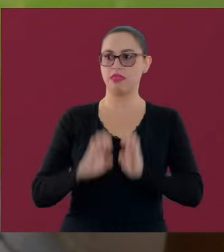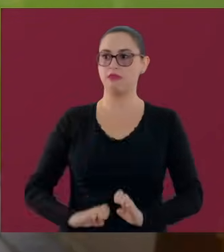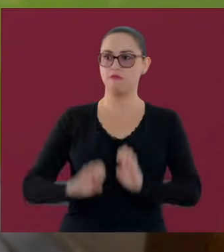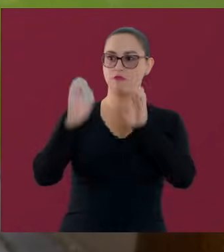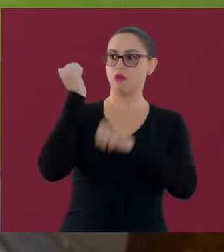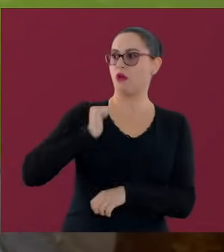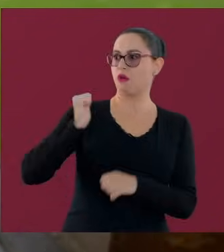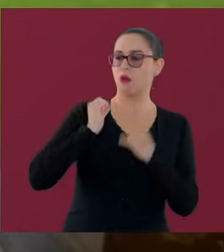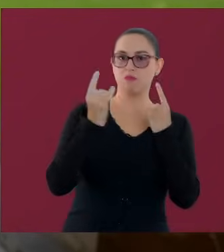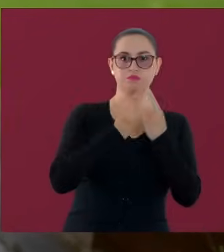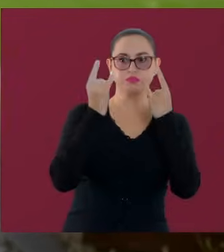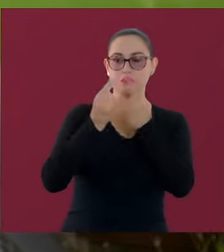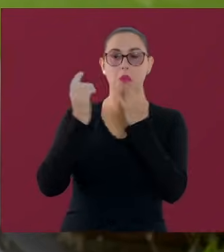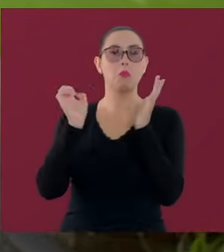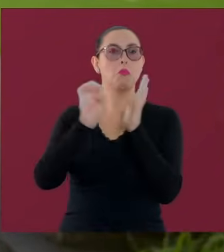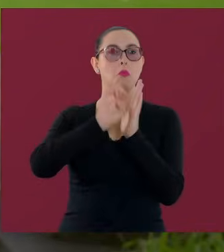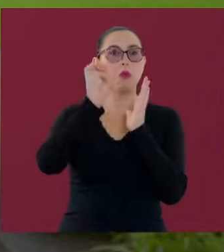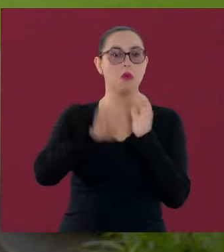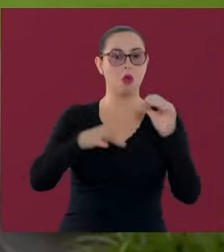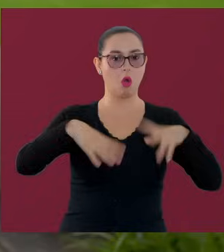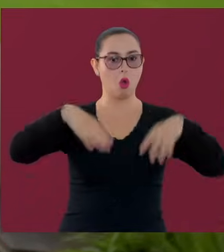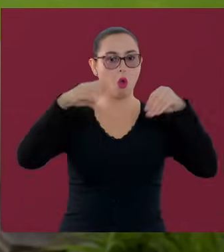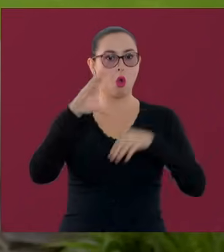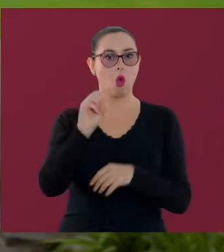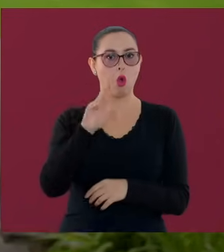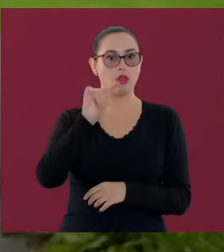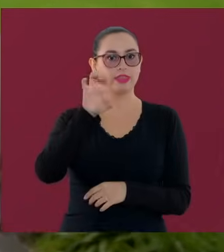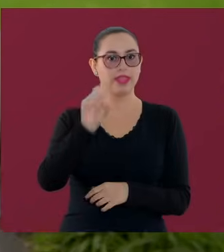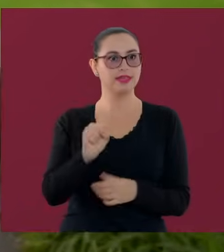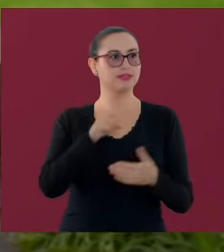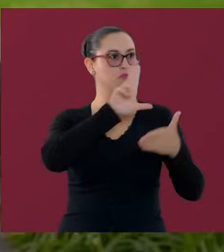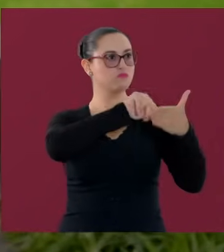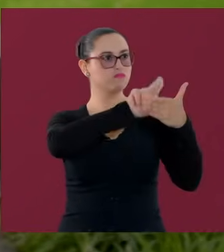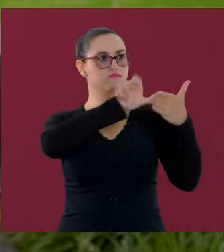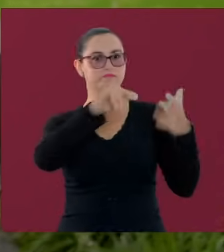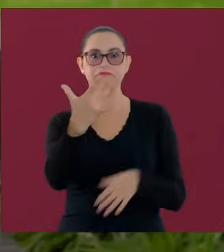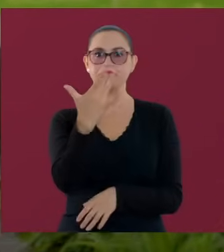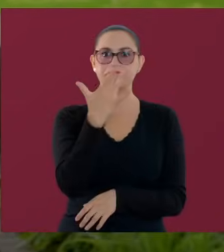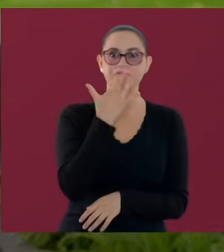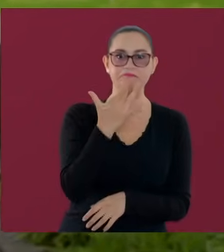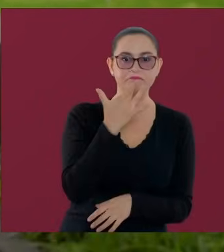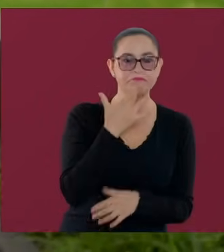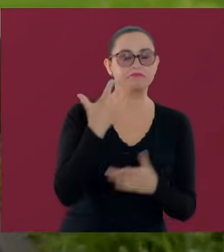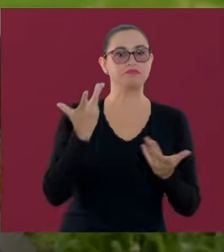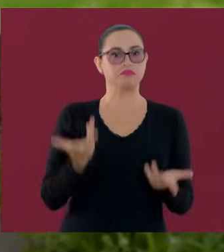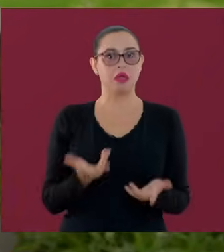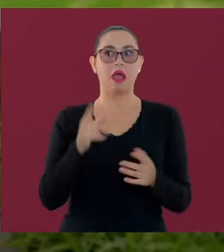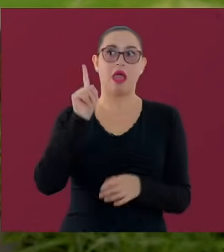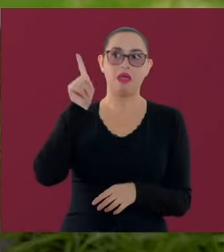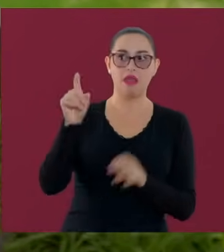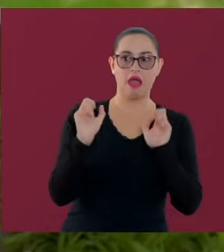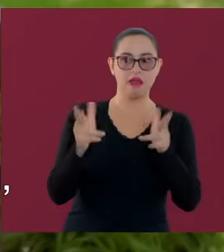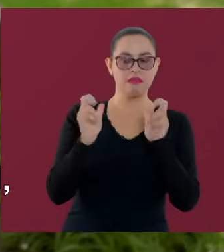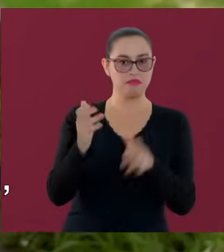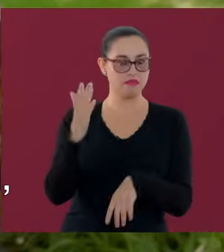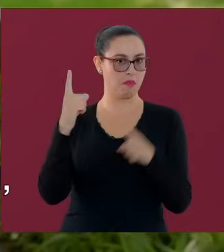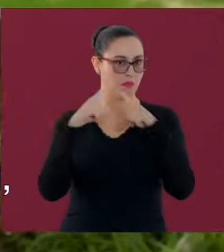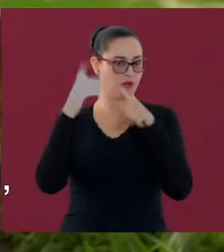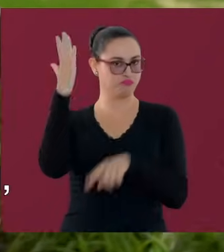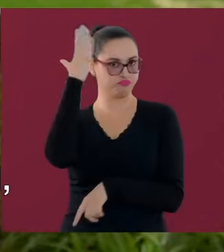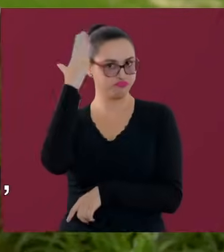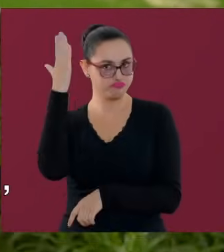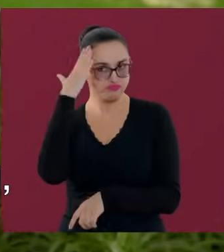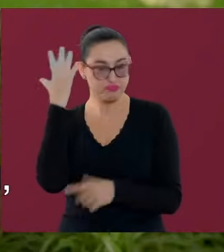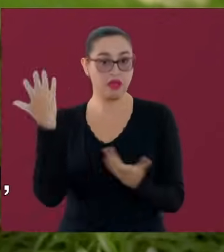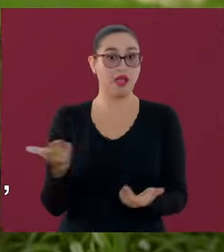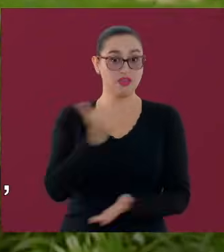escuelas, edificios históricos, como el Palacio de Cortés con los murales de Diego, el Templo de